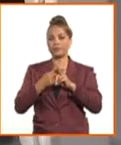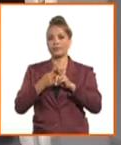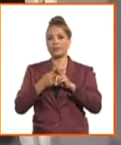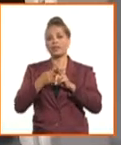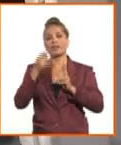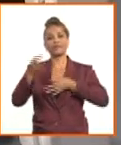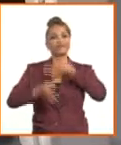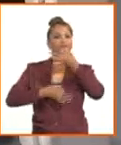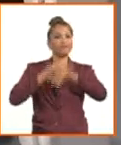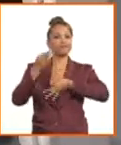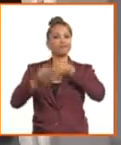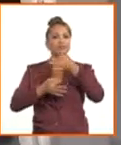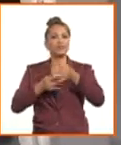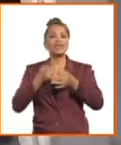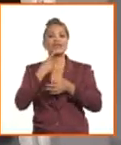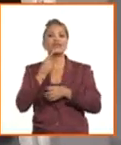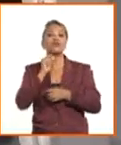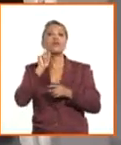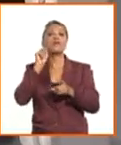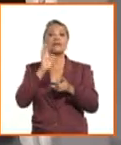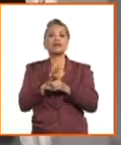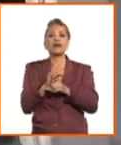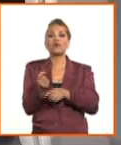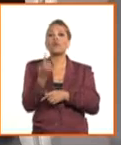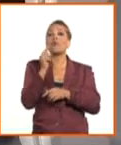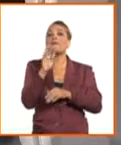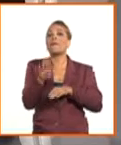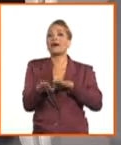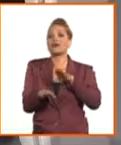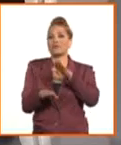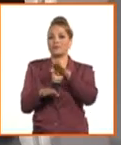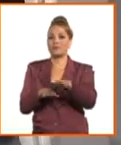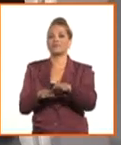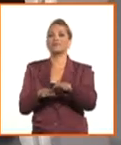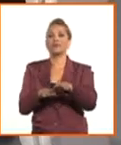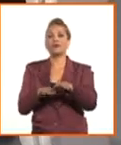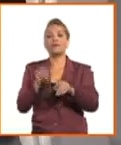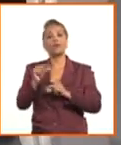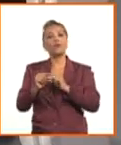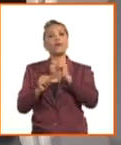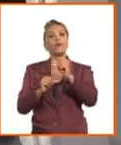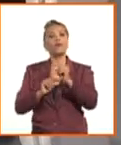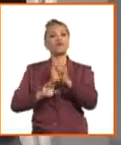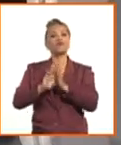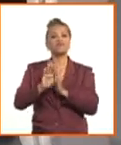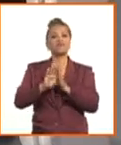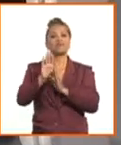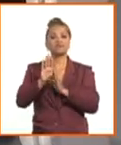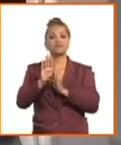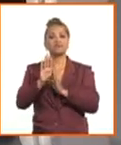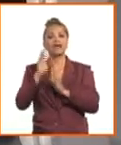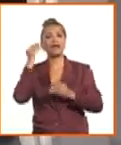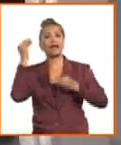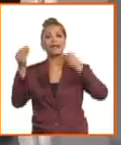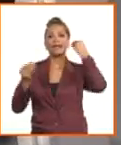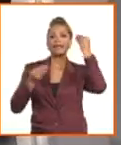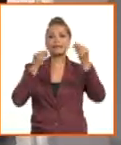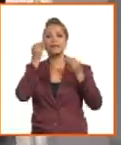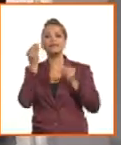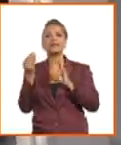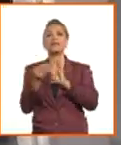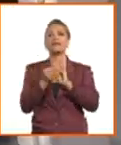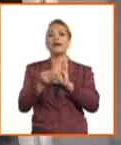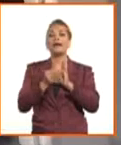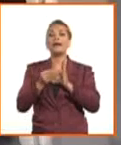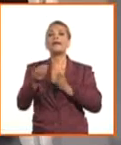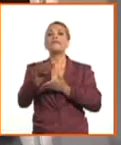planteamos que íbamos a dar un primer paso en el sentido de ir avanzando en la concepción del mercado